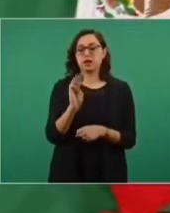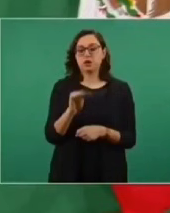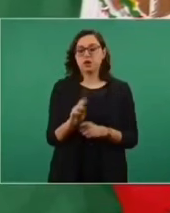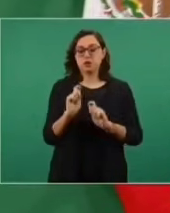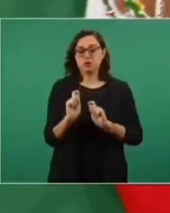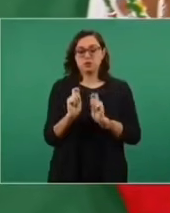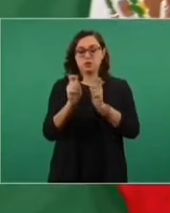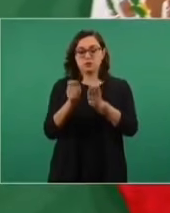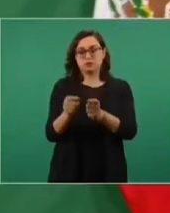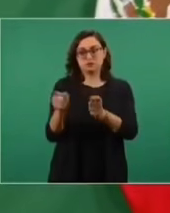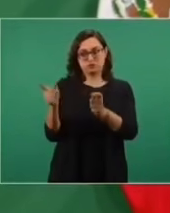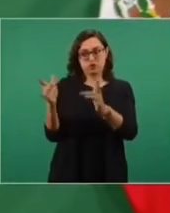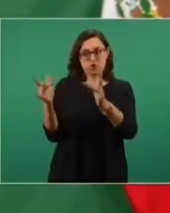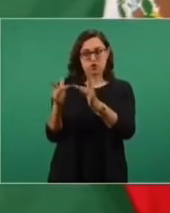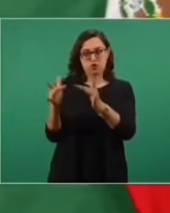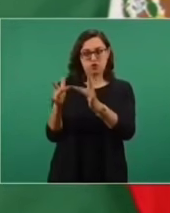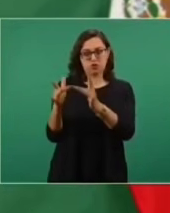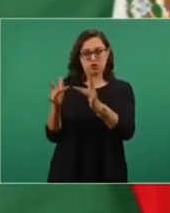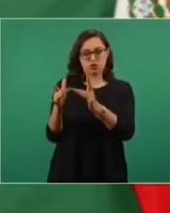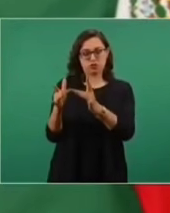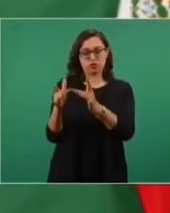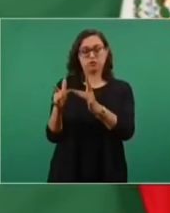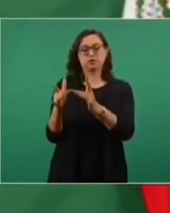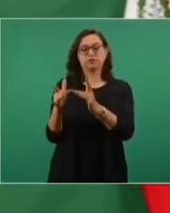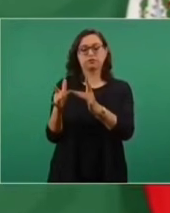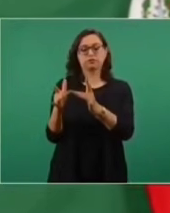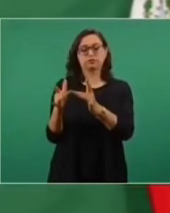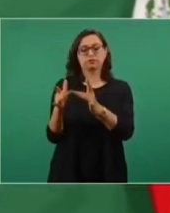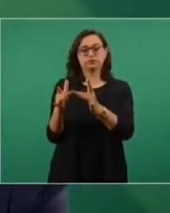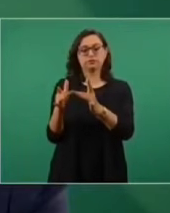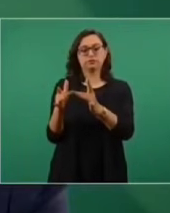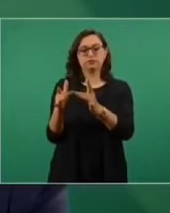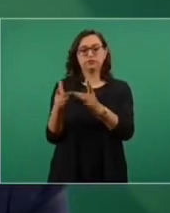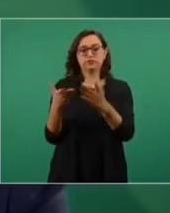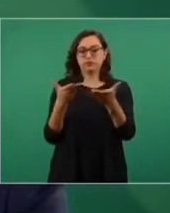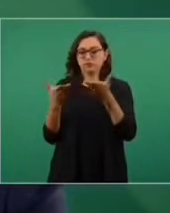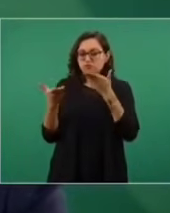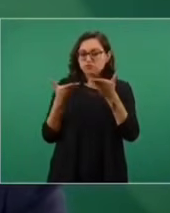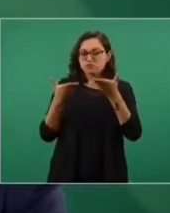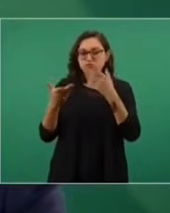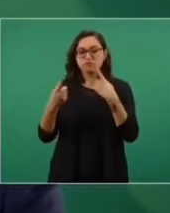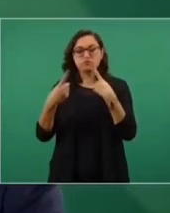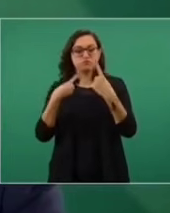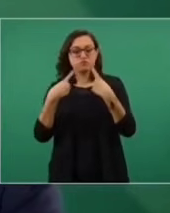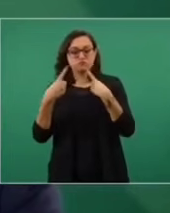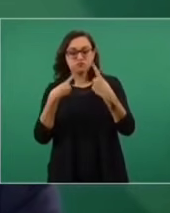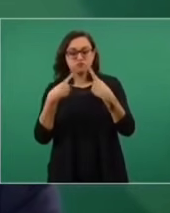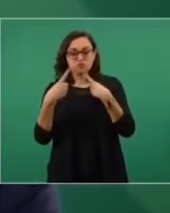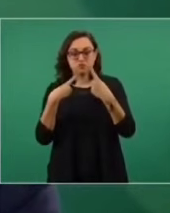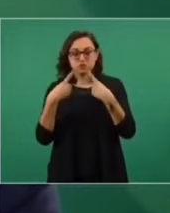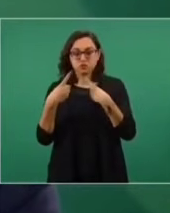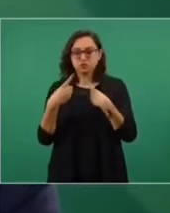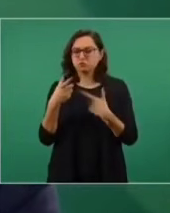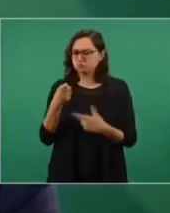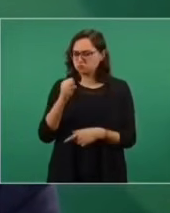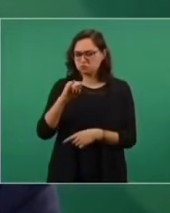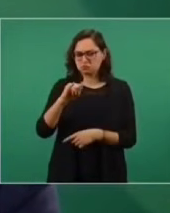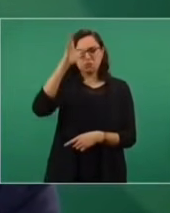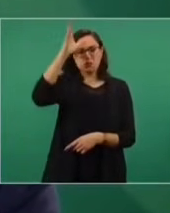establecer comunicación con el gobierno de Bolivia. Ellos